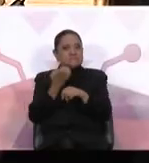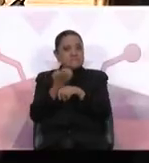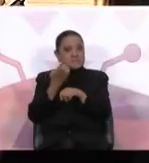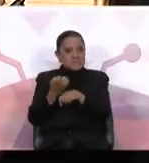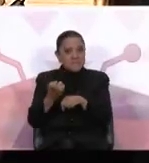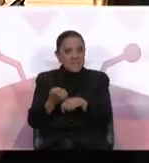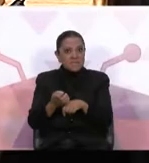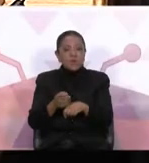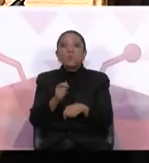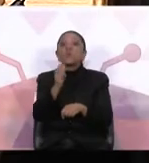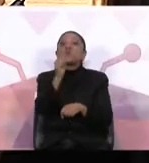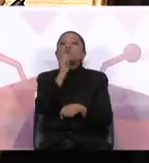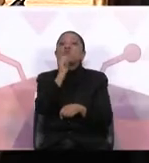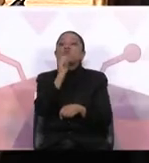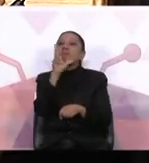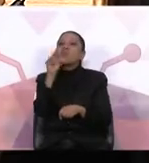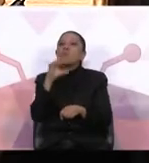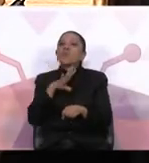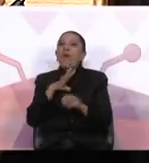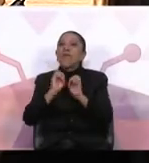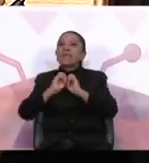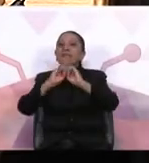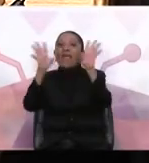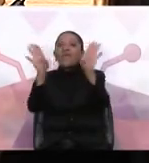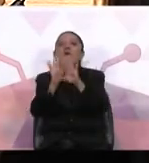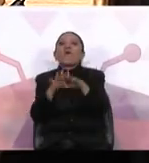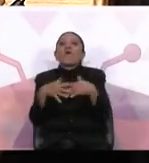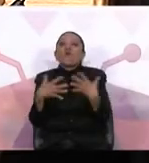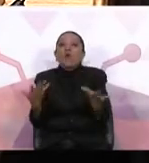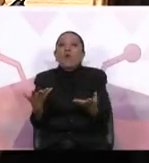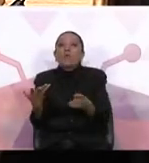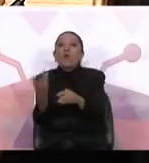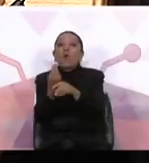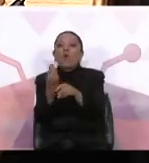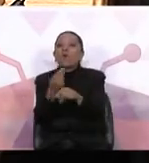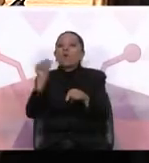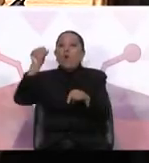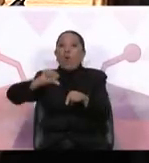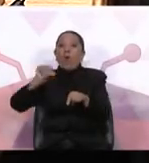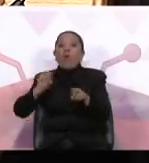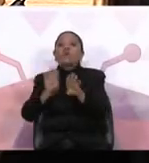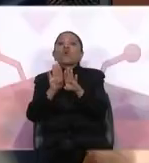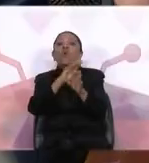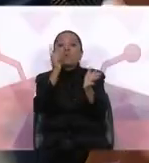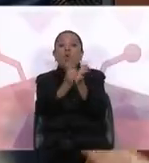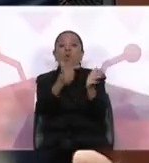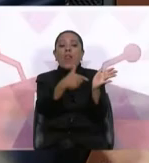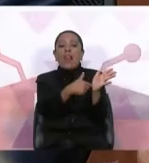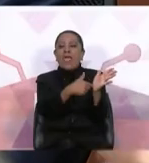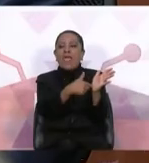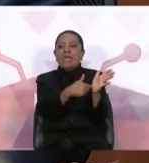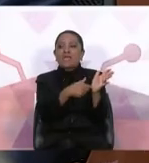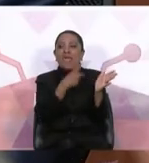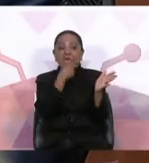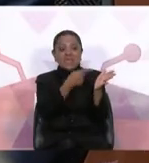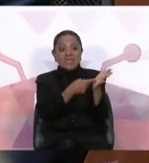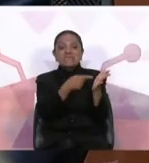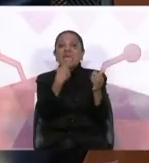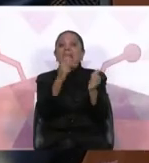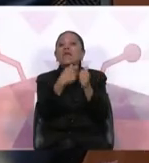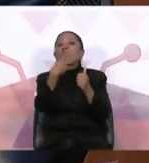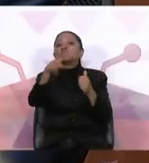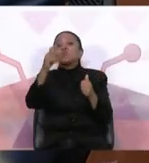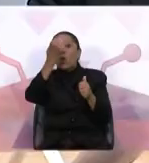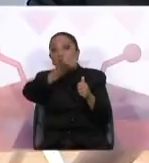claridad en que van a construir y cómo vamos a mezclar o lo que la isla dice con sus costumbres en su manera de administrar se